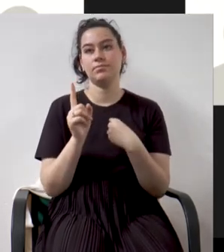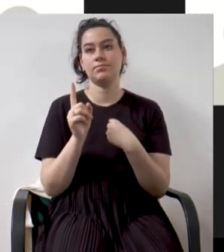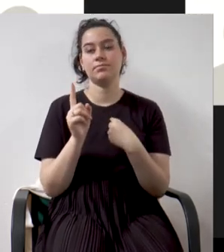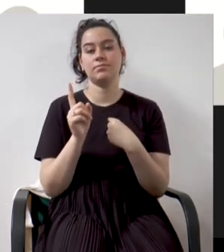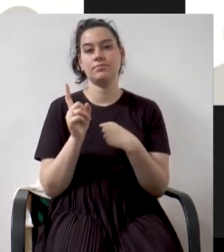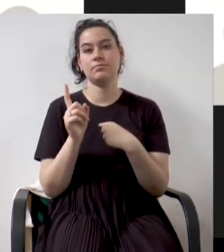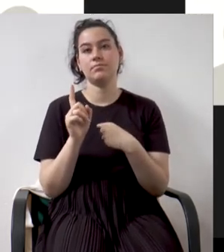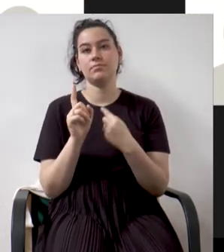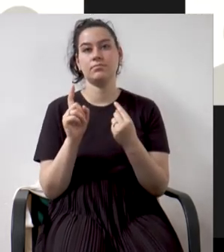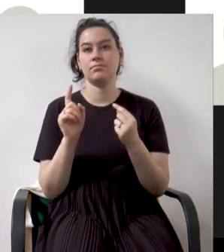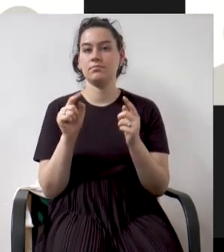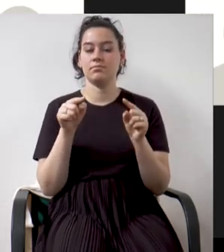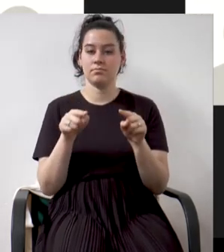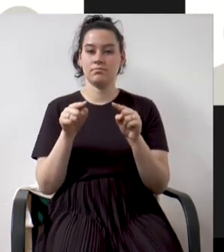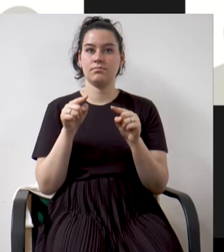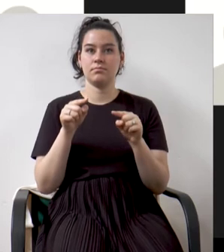diría que en cuanto